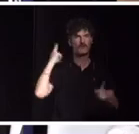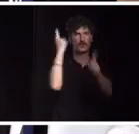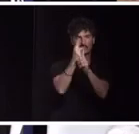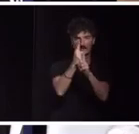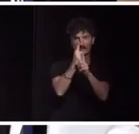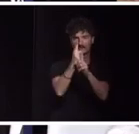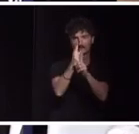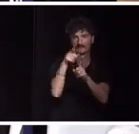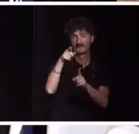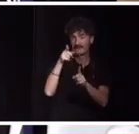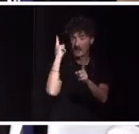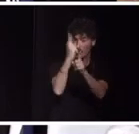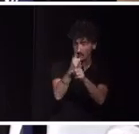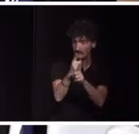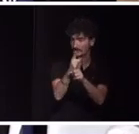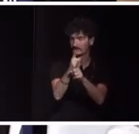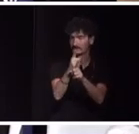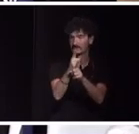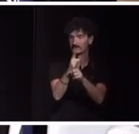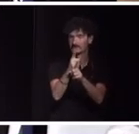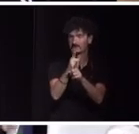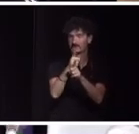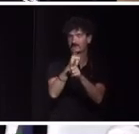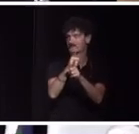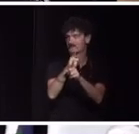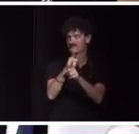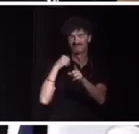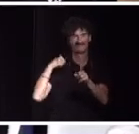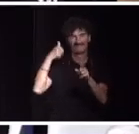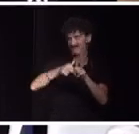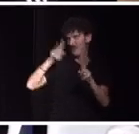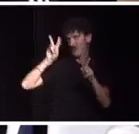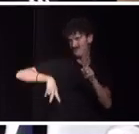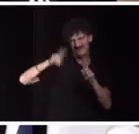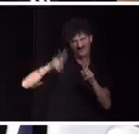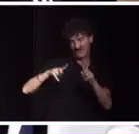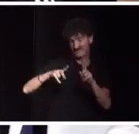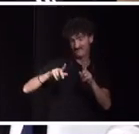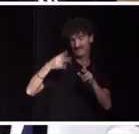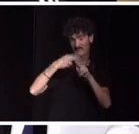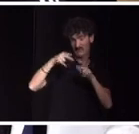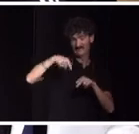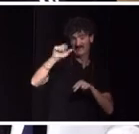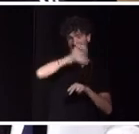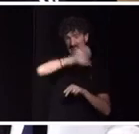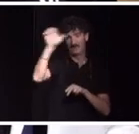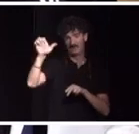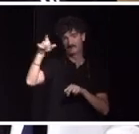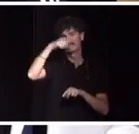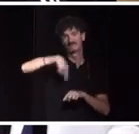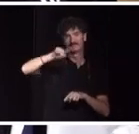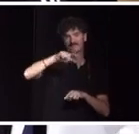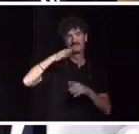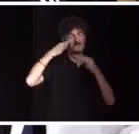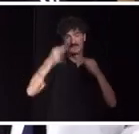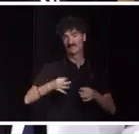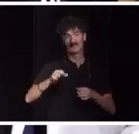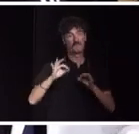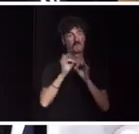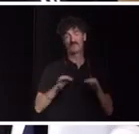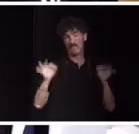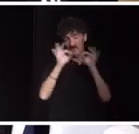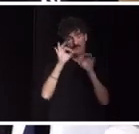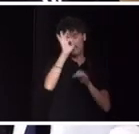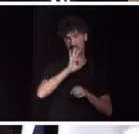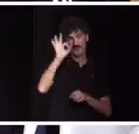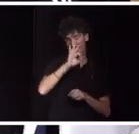ha reconocido que algo así no es habitual en la política europea. Efectivamente, lo que hace Podemos no es lo habitual. Lo que